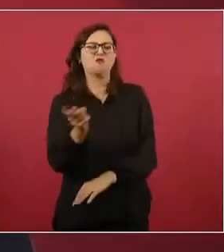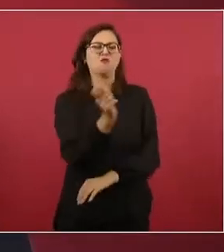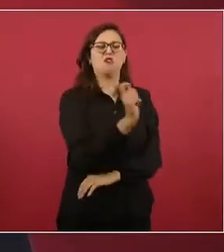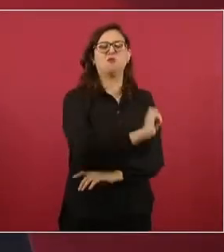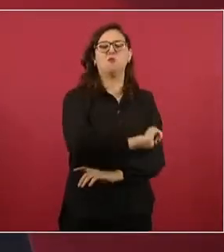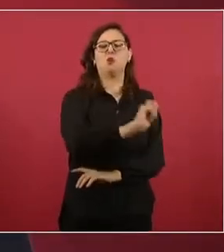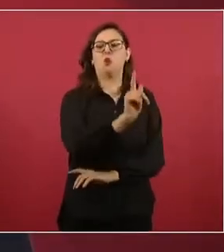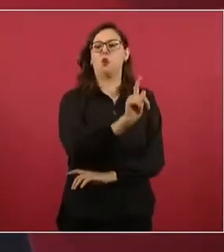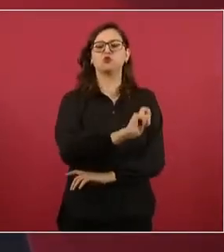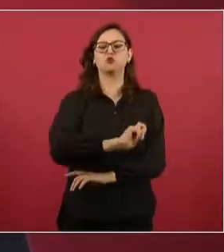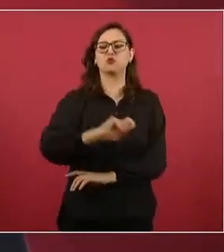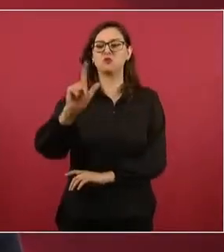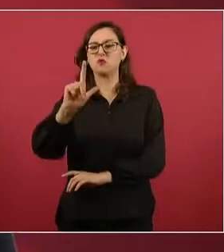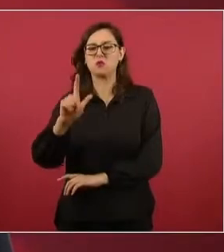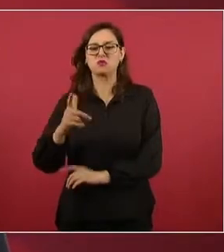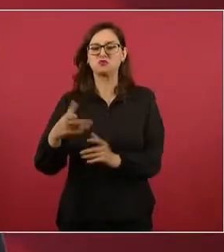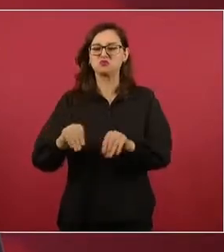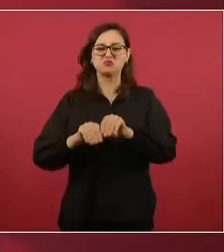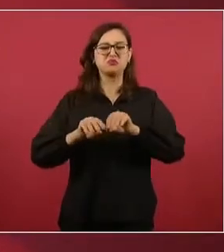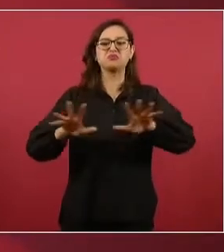A lo mejor se enojaron por lo de